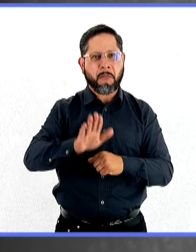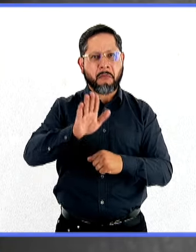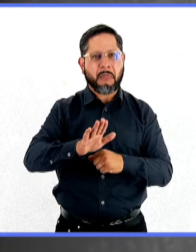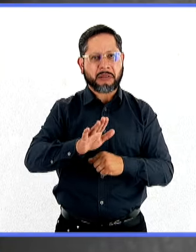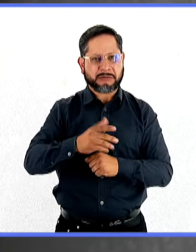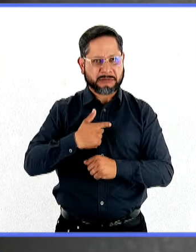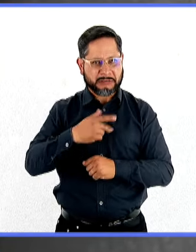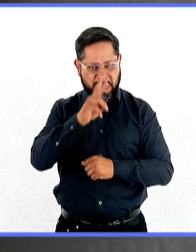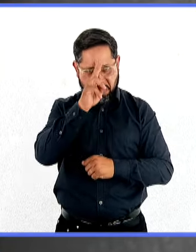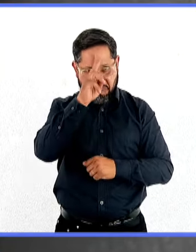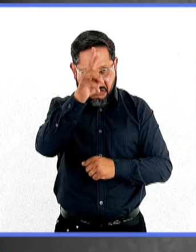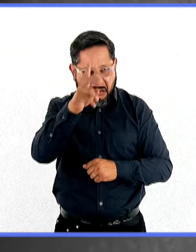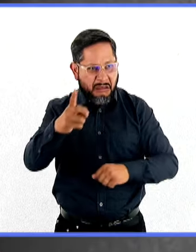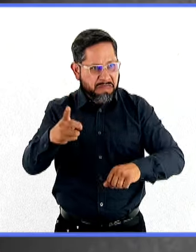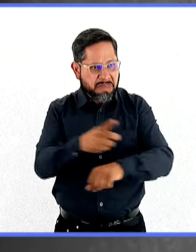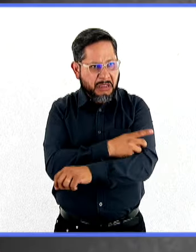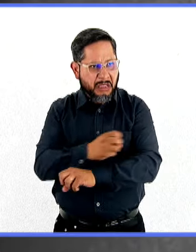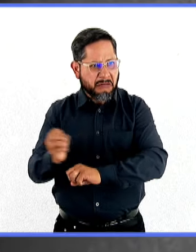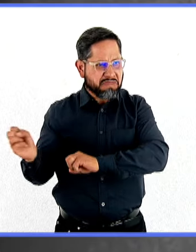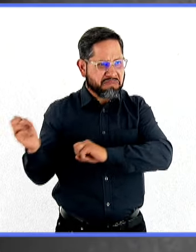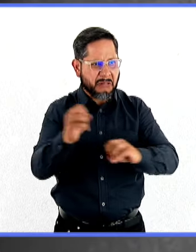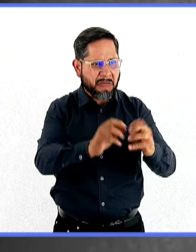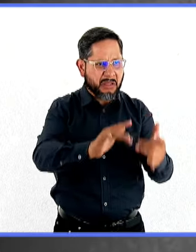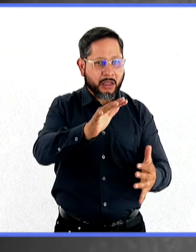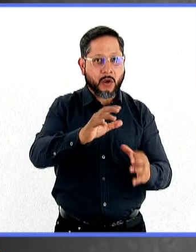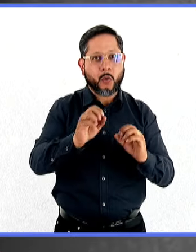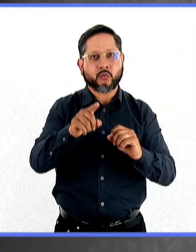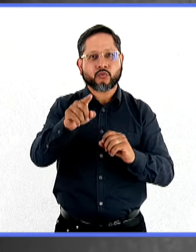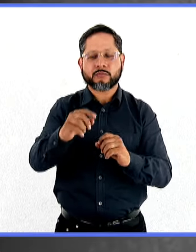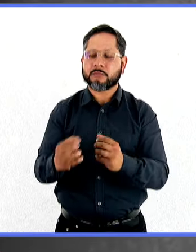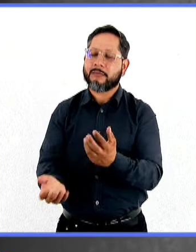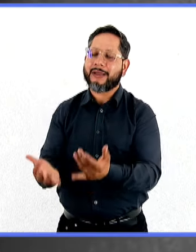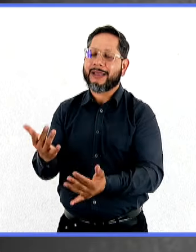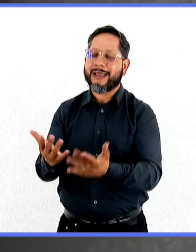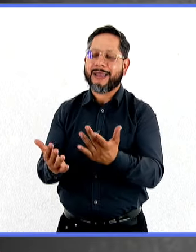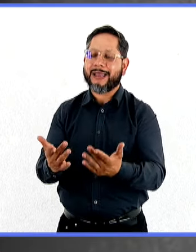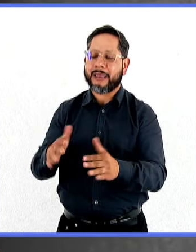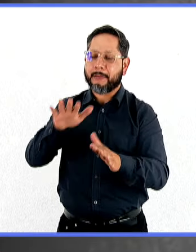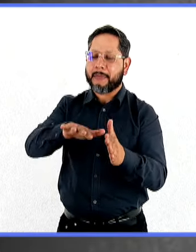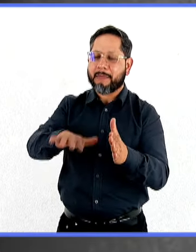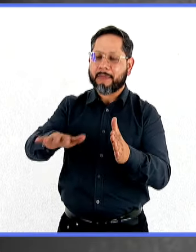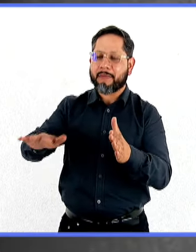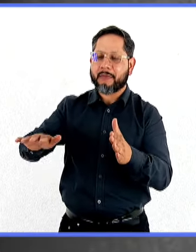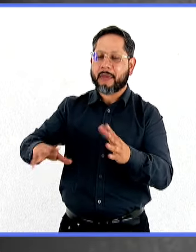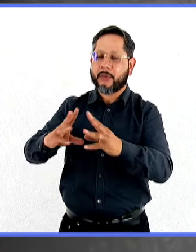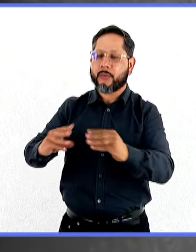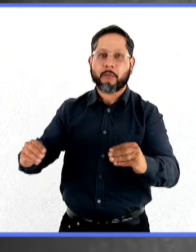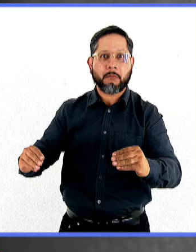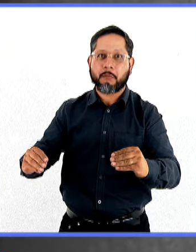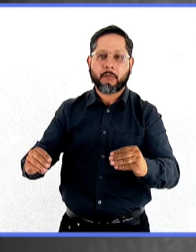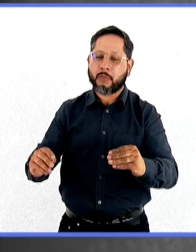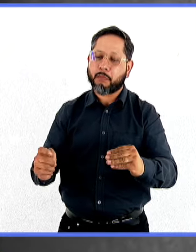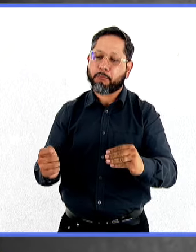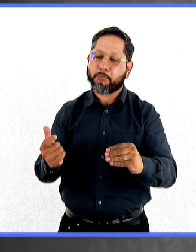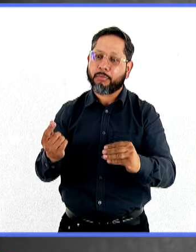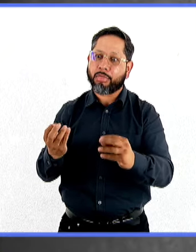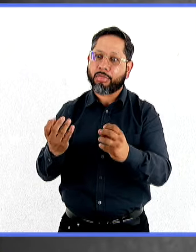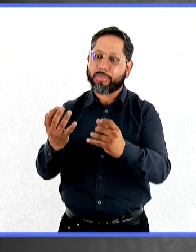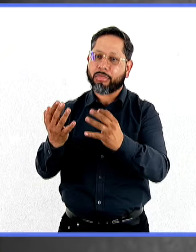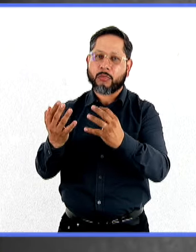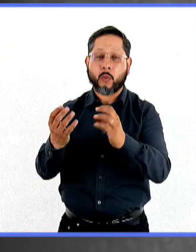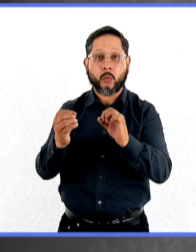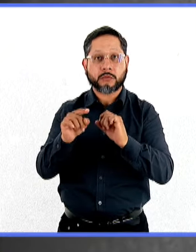venganza o las fogatas mal apagadas inclusive cuando vamos en carretera por alguna vía de